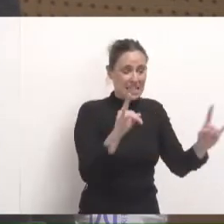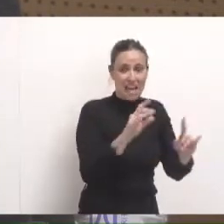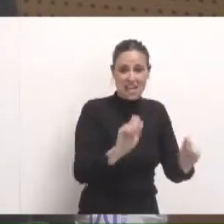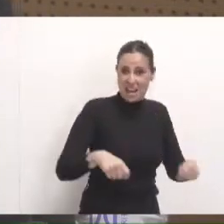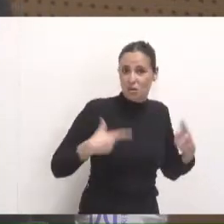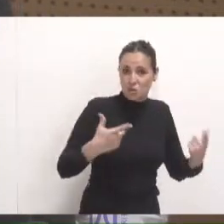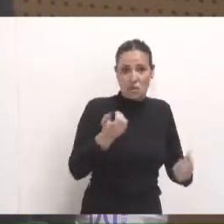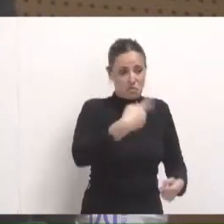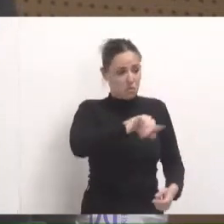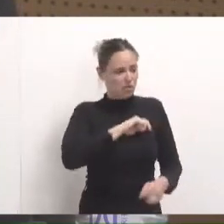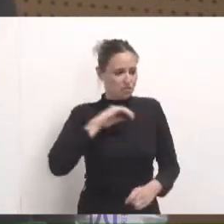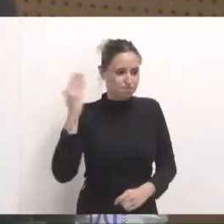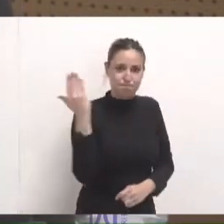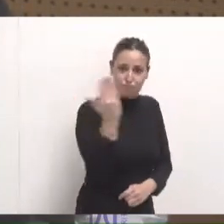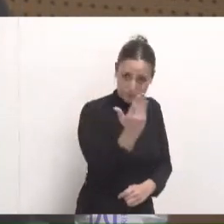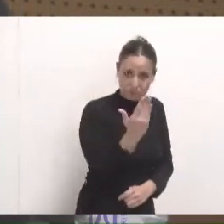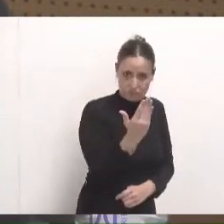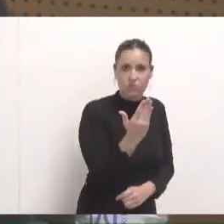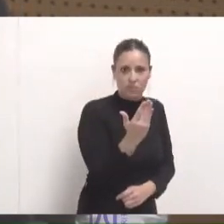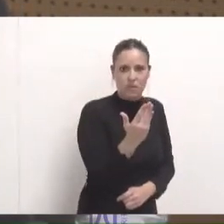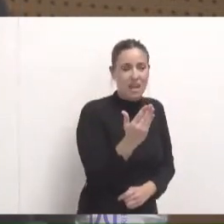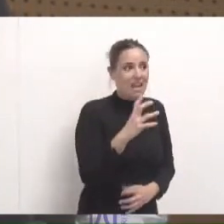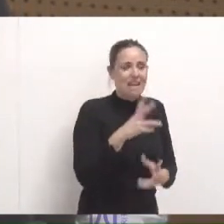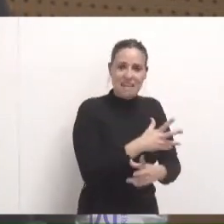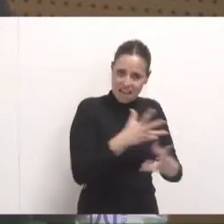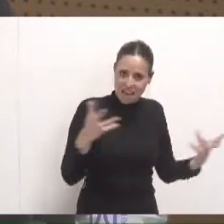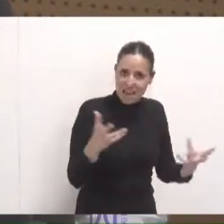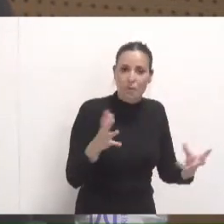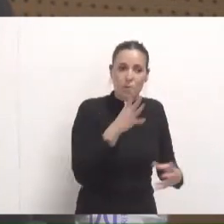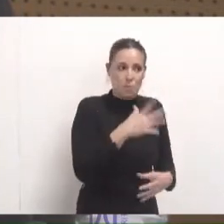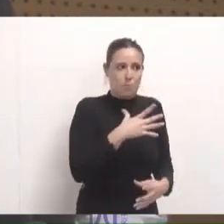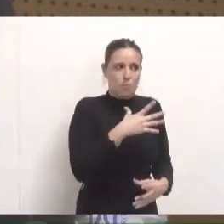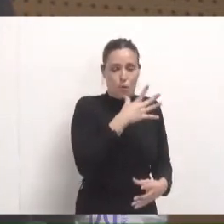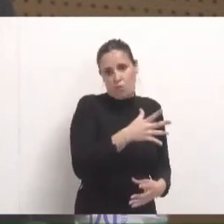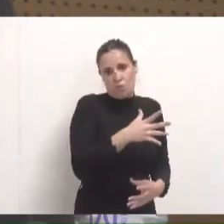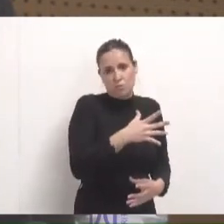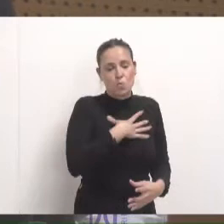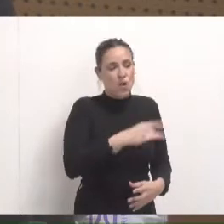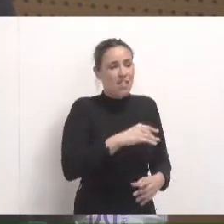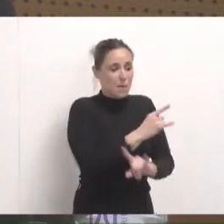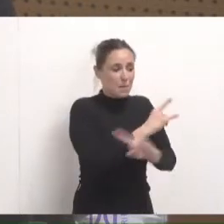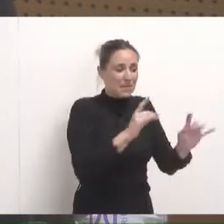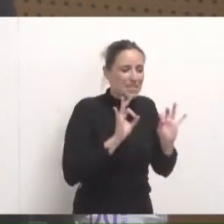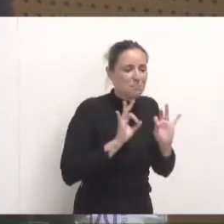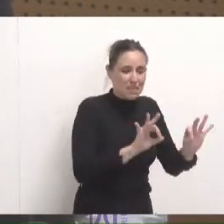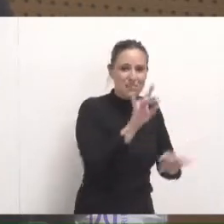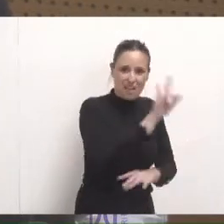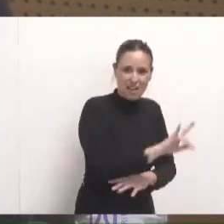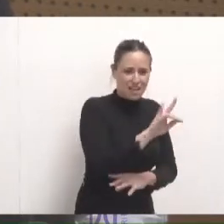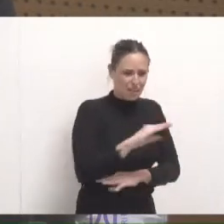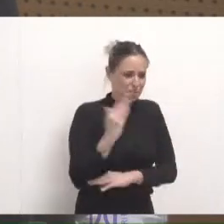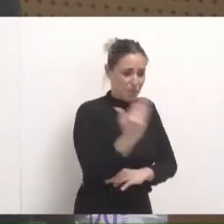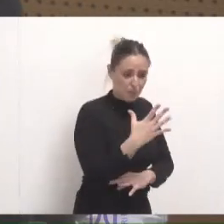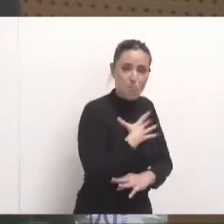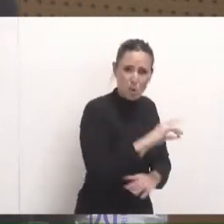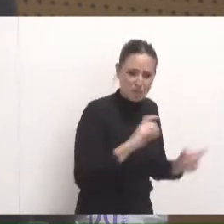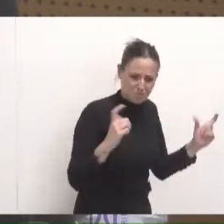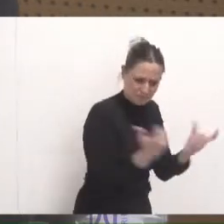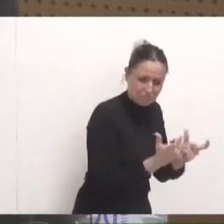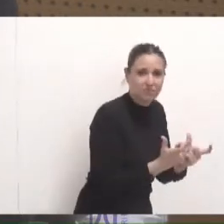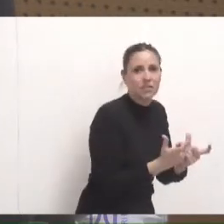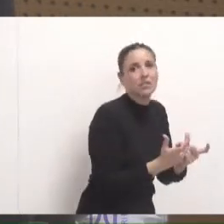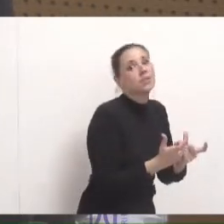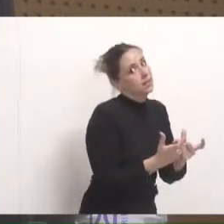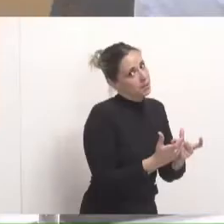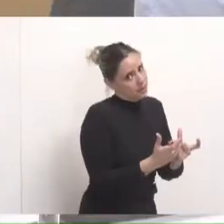algunos lugares puntualmente también puede afectar gravemente a nuestros endemismos, pero esto es mucho peor, ¿no? Esto puede y pudiera llegar, esperemos que no ocurra,